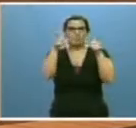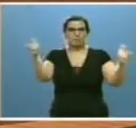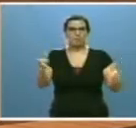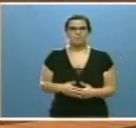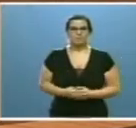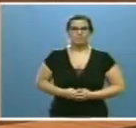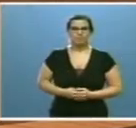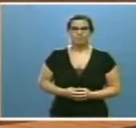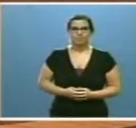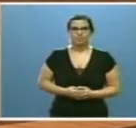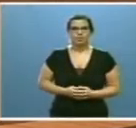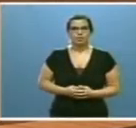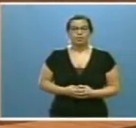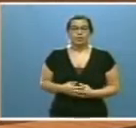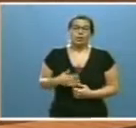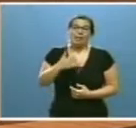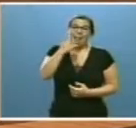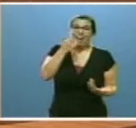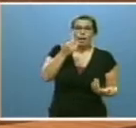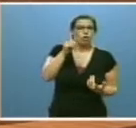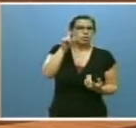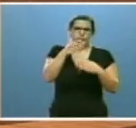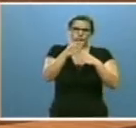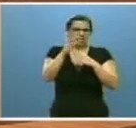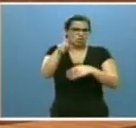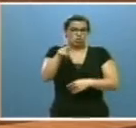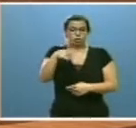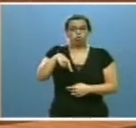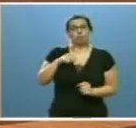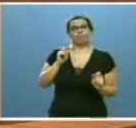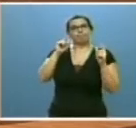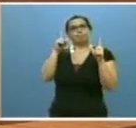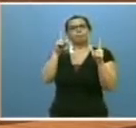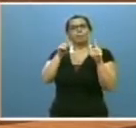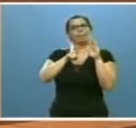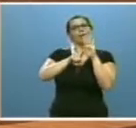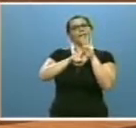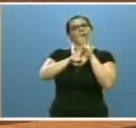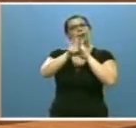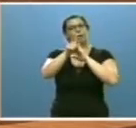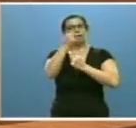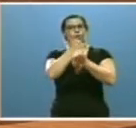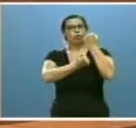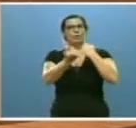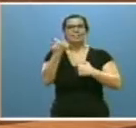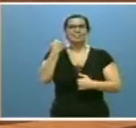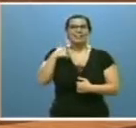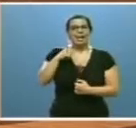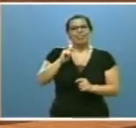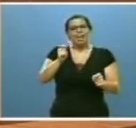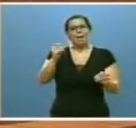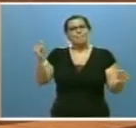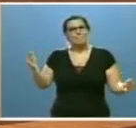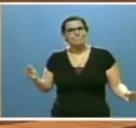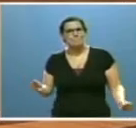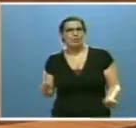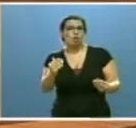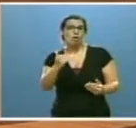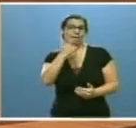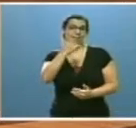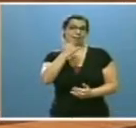por supuesto totalmente insuficiente vemos como la recuperación ya está produciendo algunas leves mejorías y así